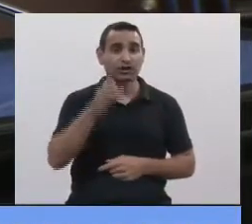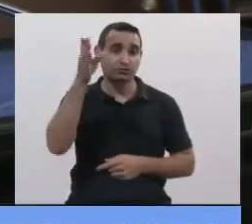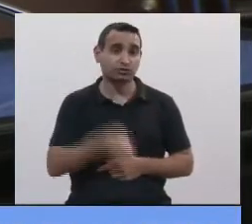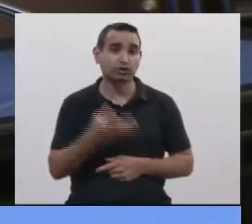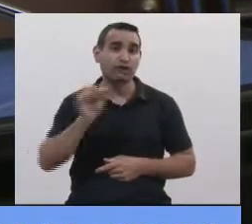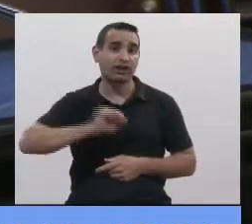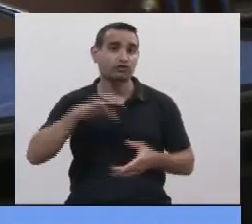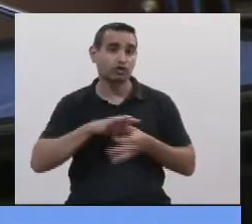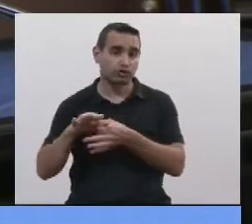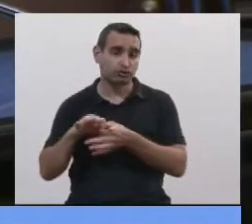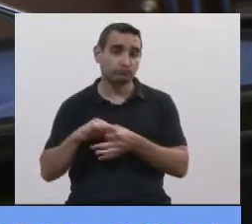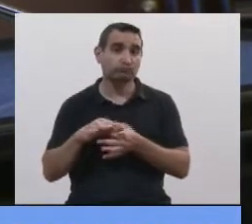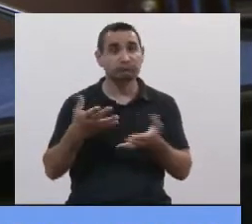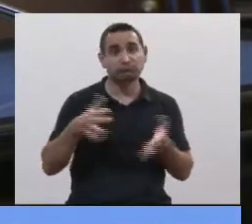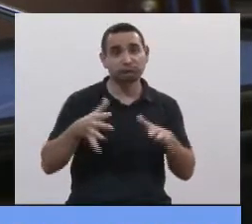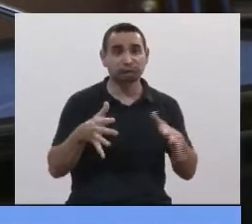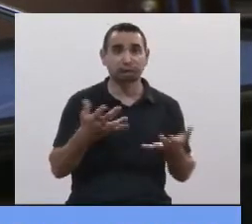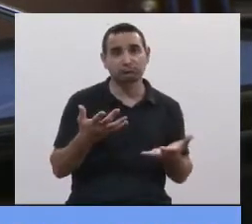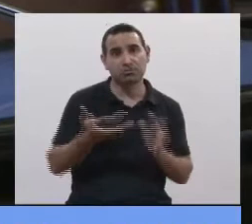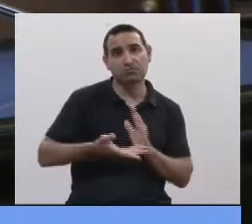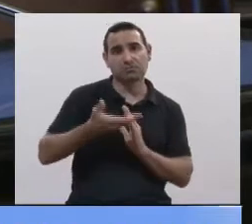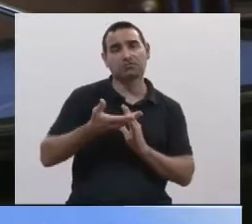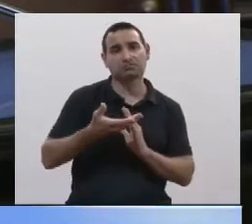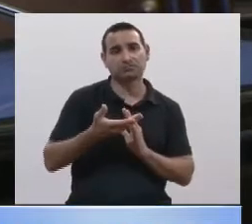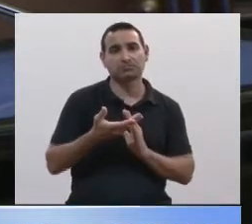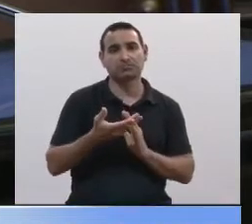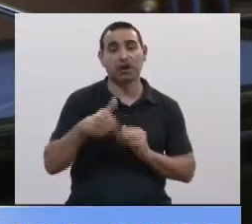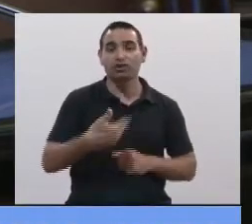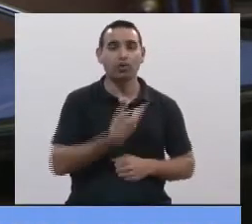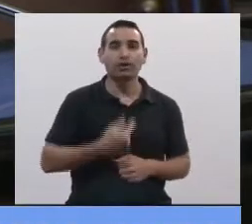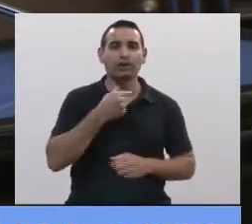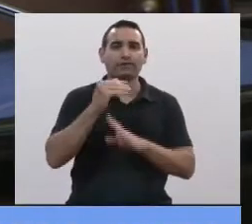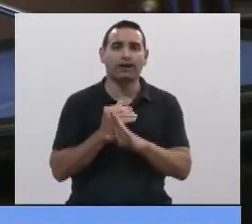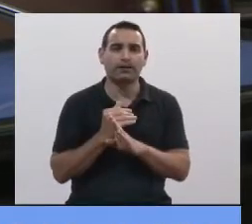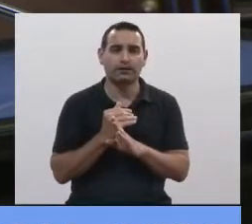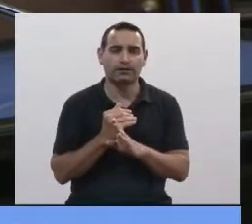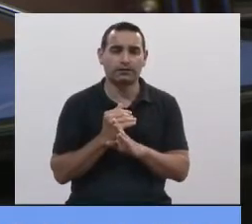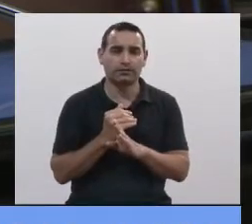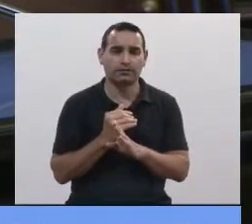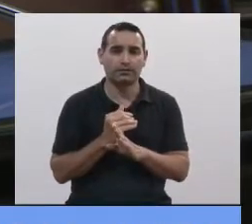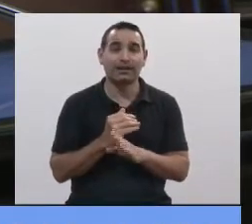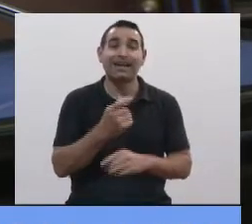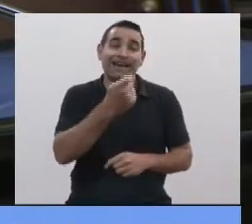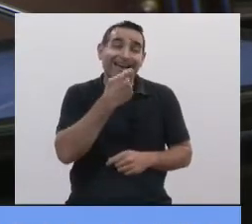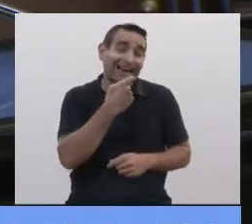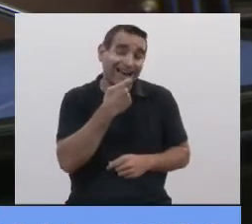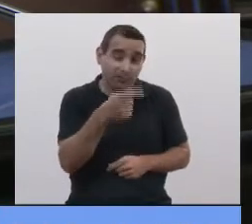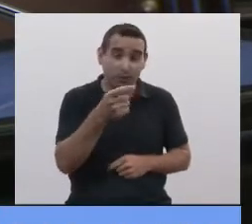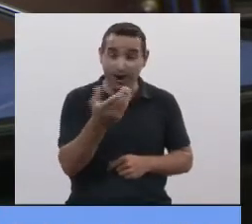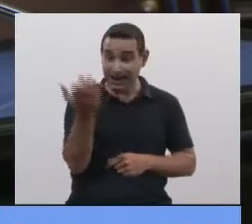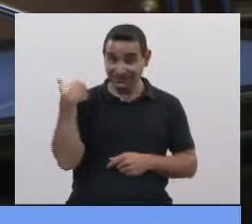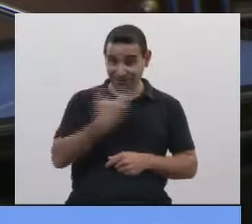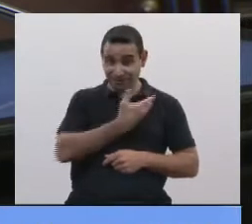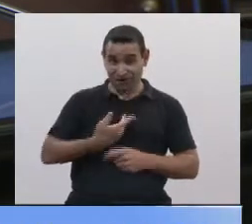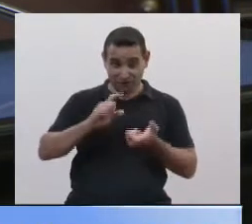por inflación, lo que daba un índice más alto que ahora este gobierno lo quiere reducir. Si hubiera aplicado la fórmula